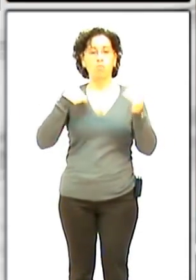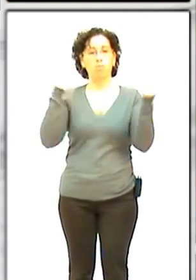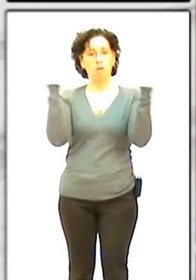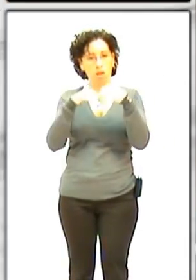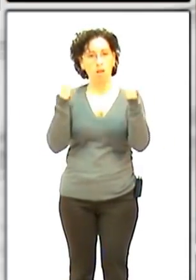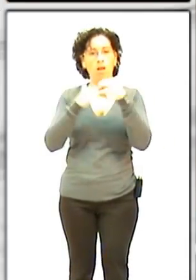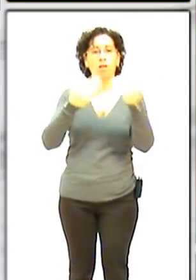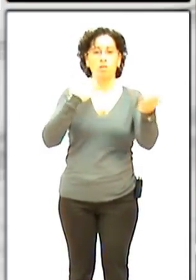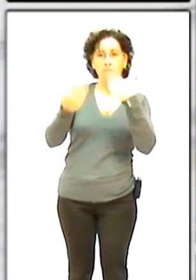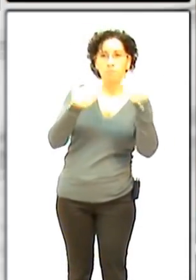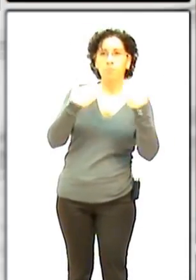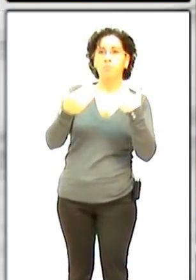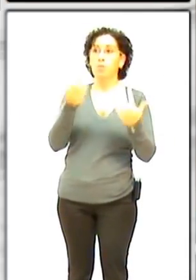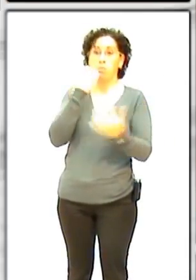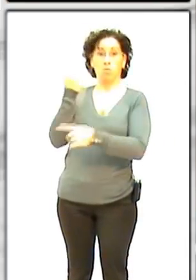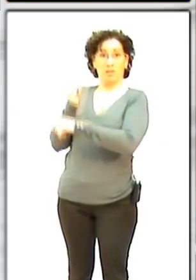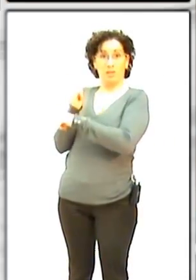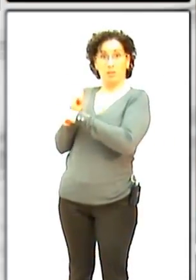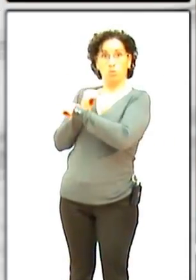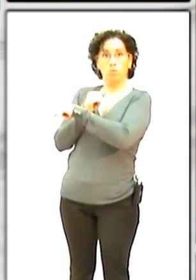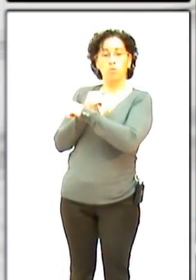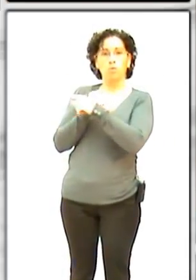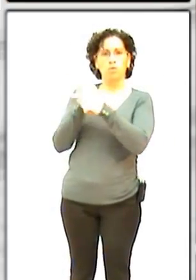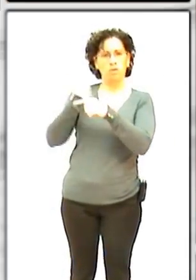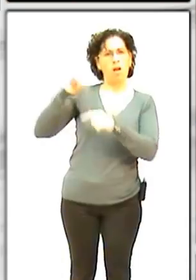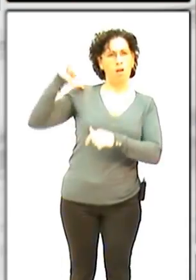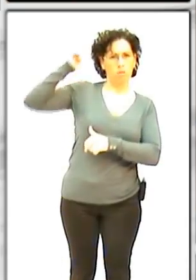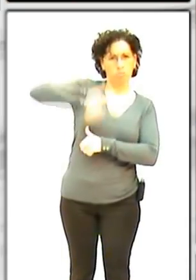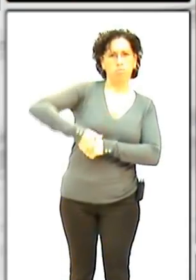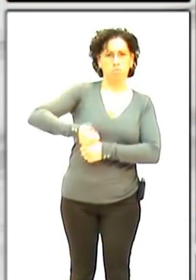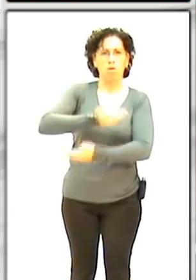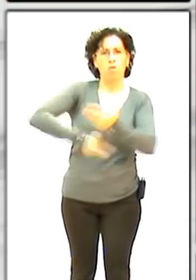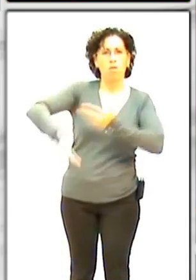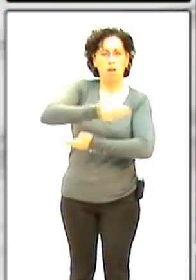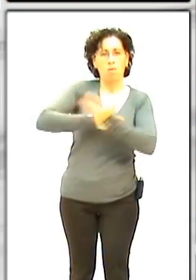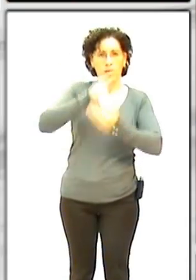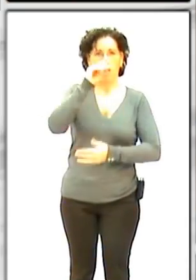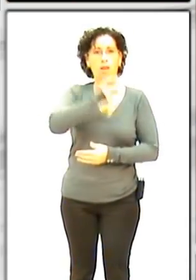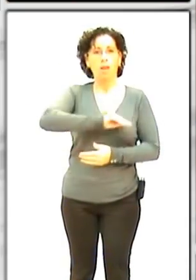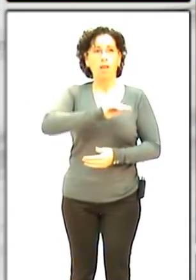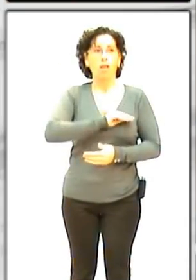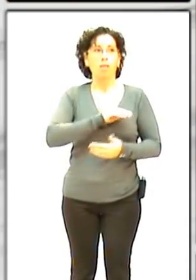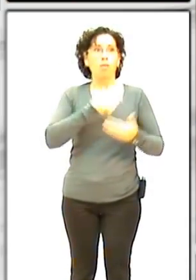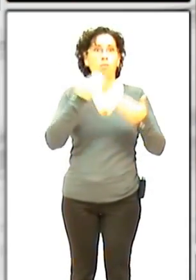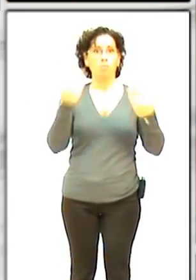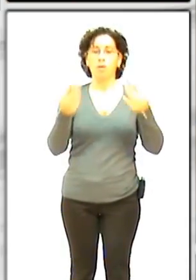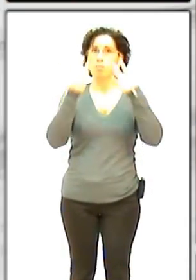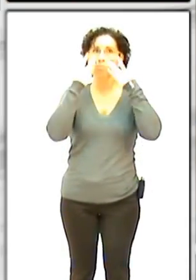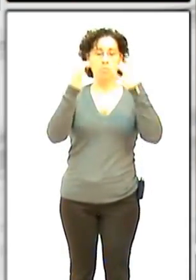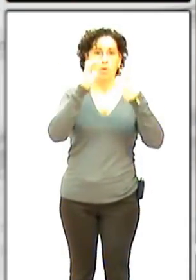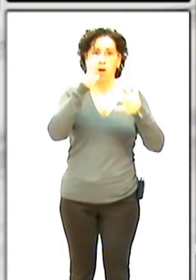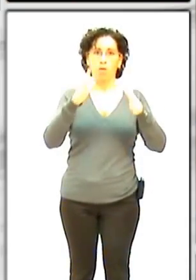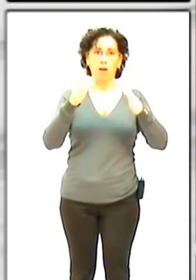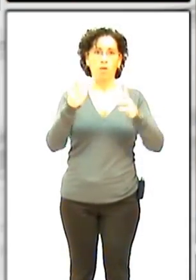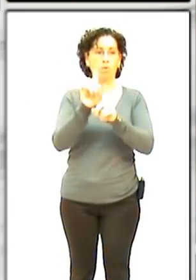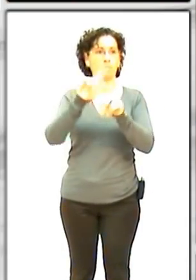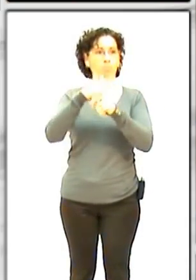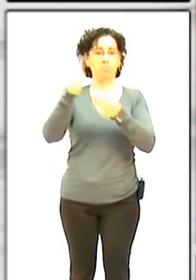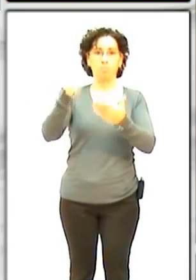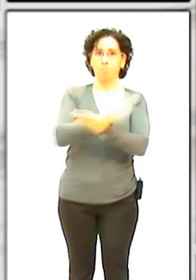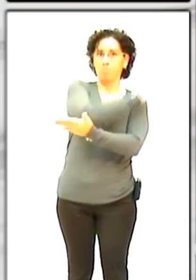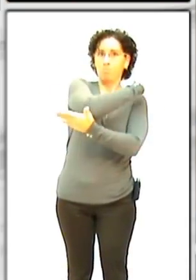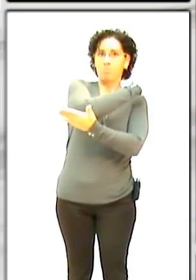charlas. Por ejemplo, con el Instituto se ha colaborado desde hace mucho tiempo, pero es que ahora hay un punto de inflexión. Ahora hay tecnología de nuevo que nos